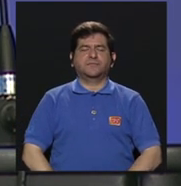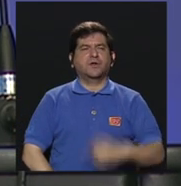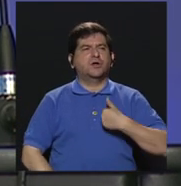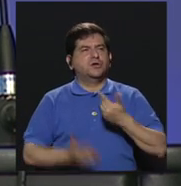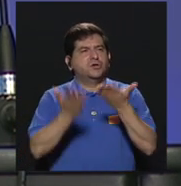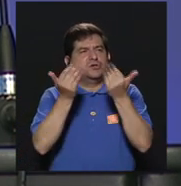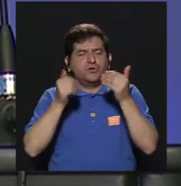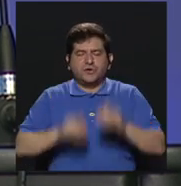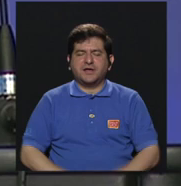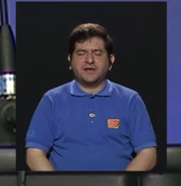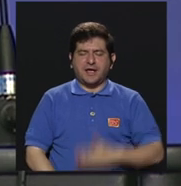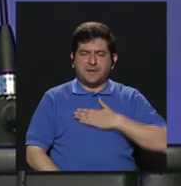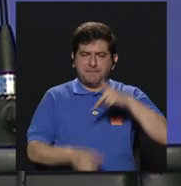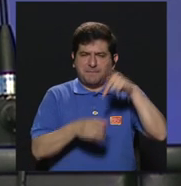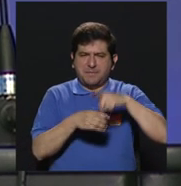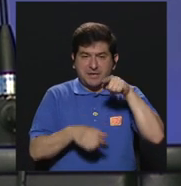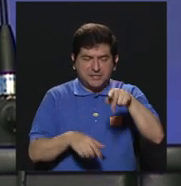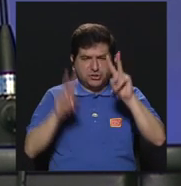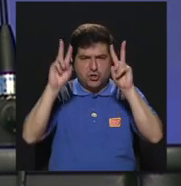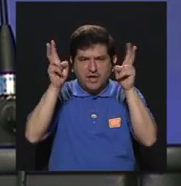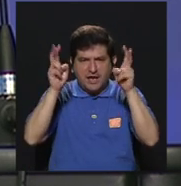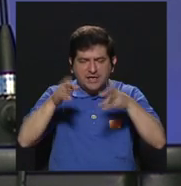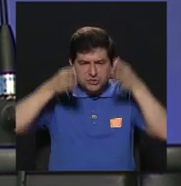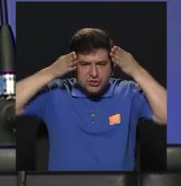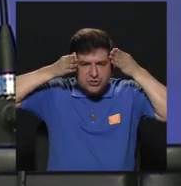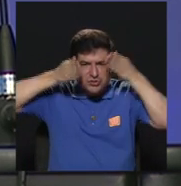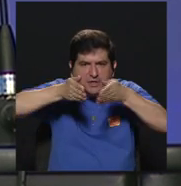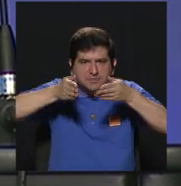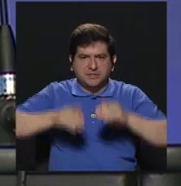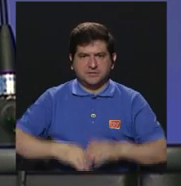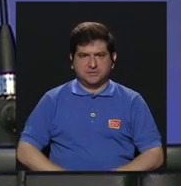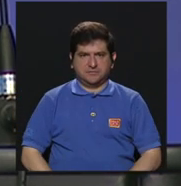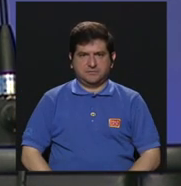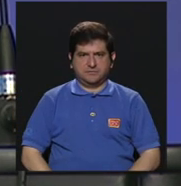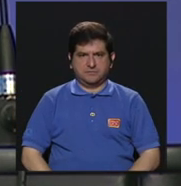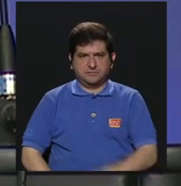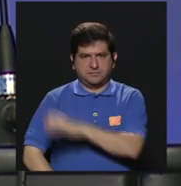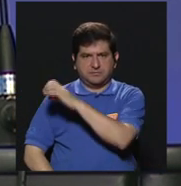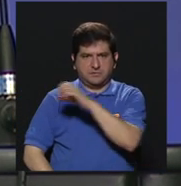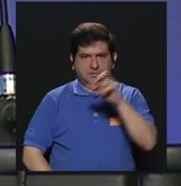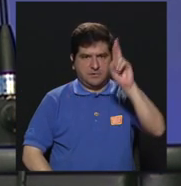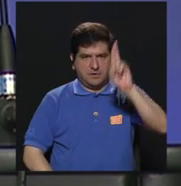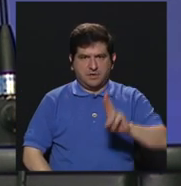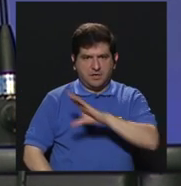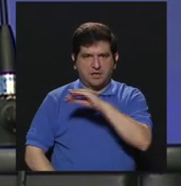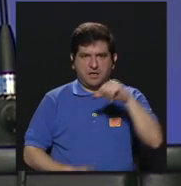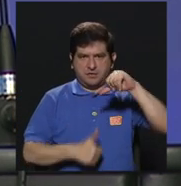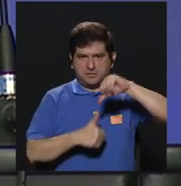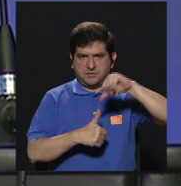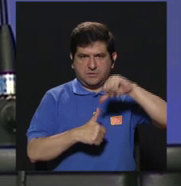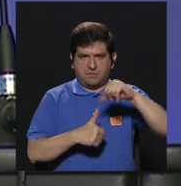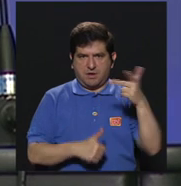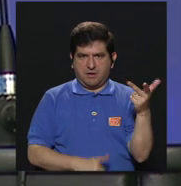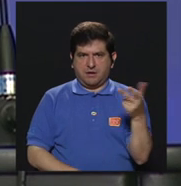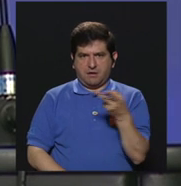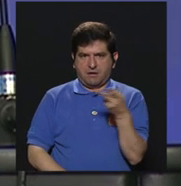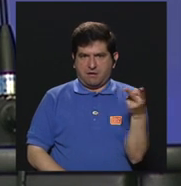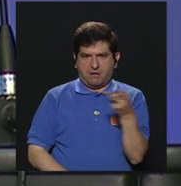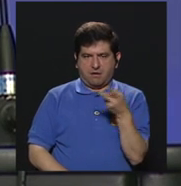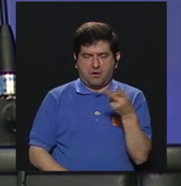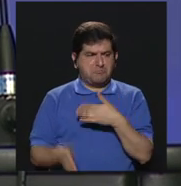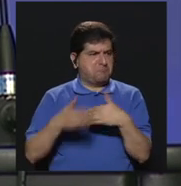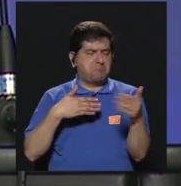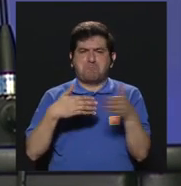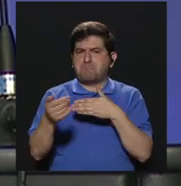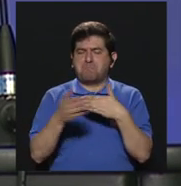Quisiera centrar mi intervención en esos temas, porque tanto en Costa Rica como en Centroamérica, a